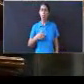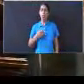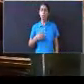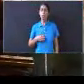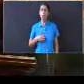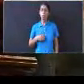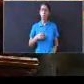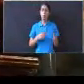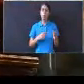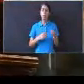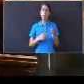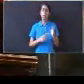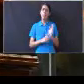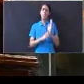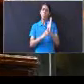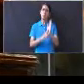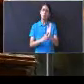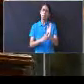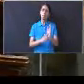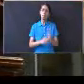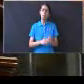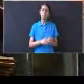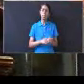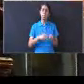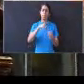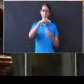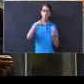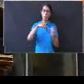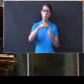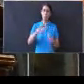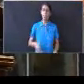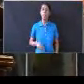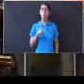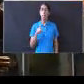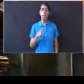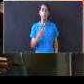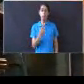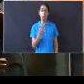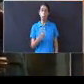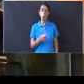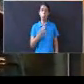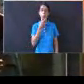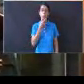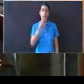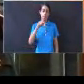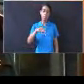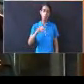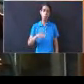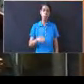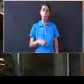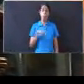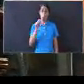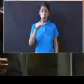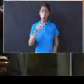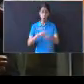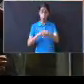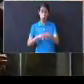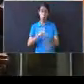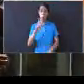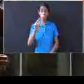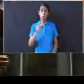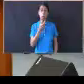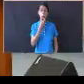y delante de la familia. todo, de plano, todos se ríen. Pero en ese momento no creo que alguien se haya reído. Menos él.